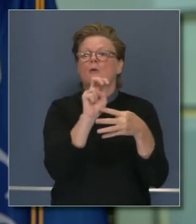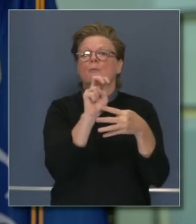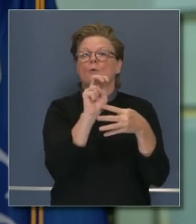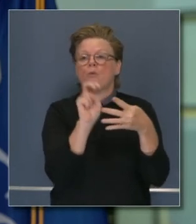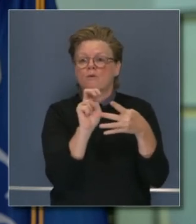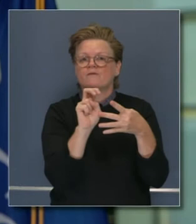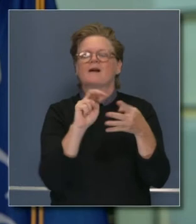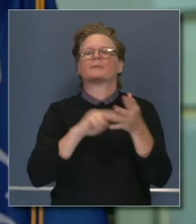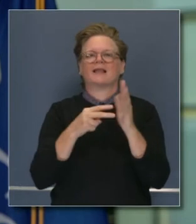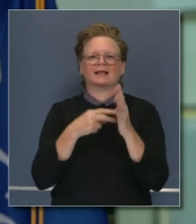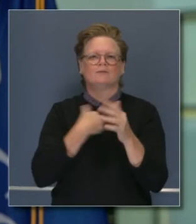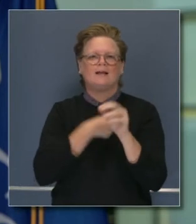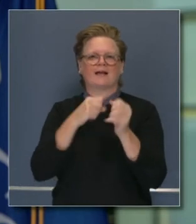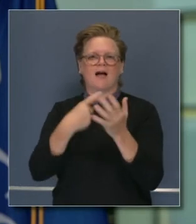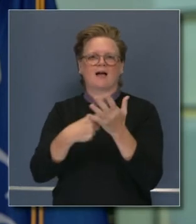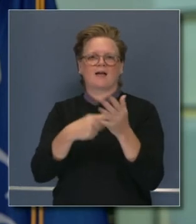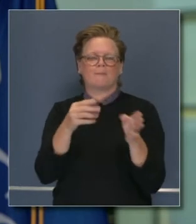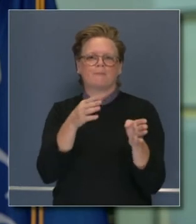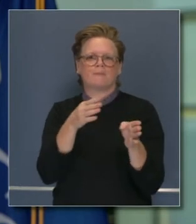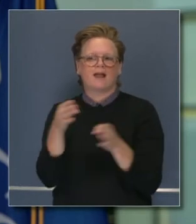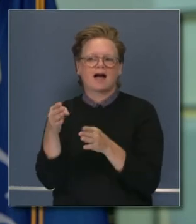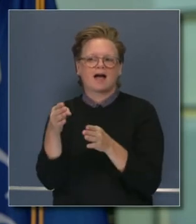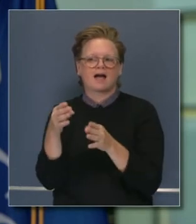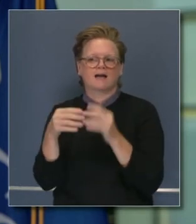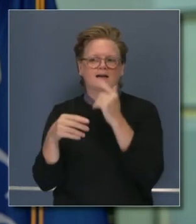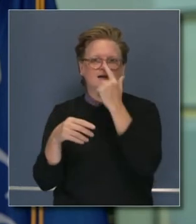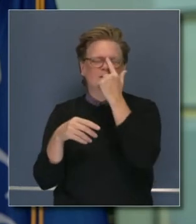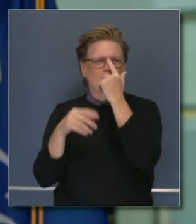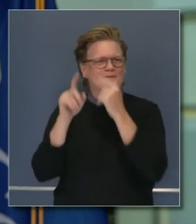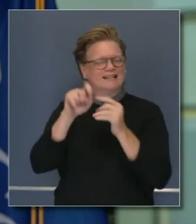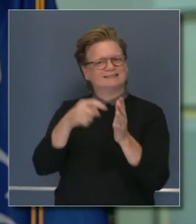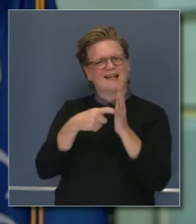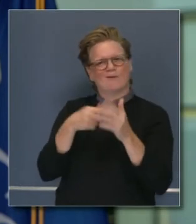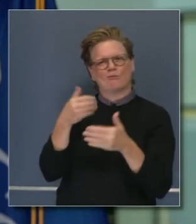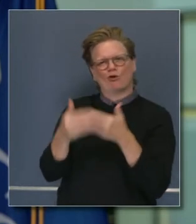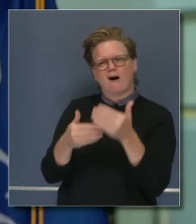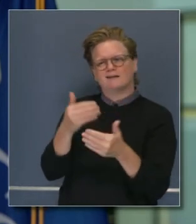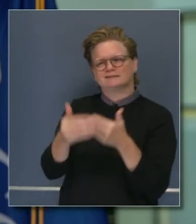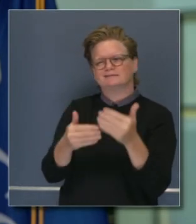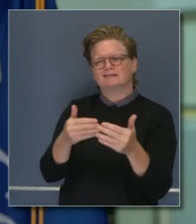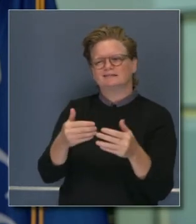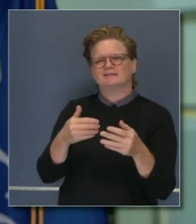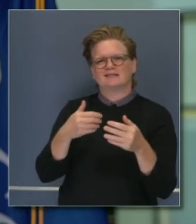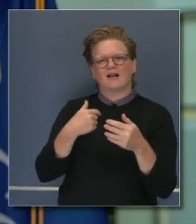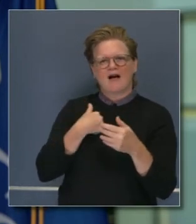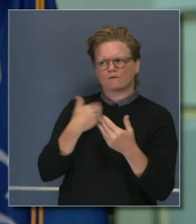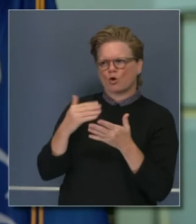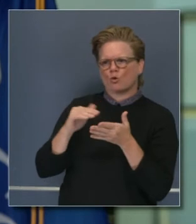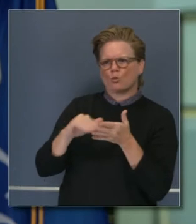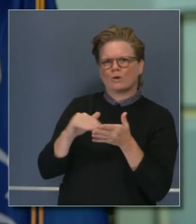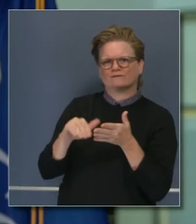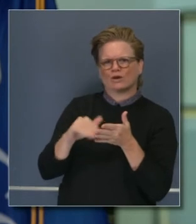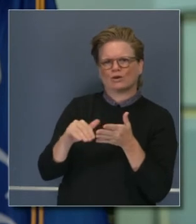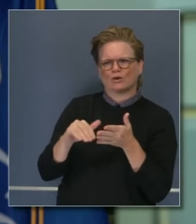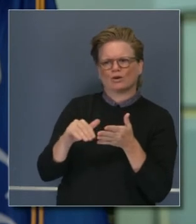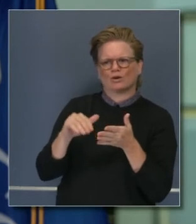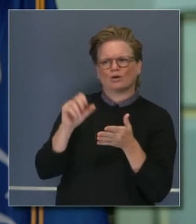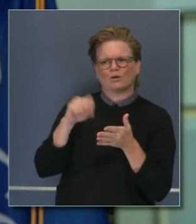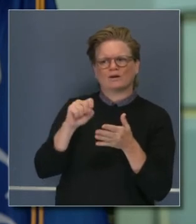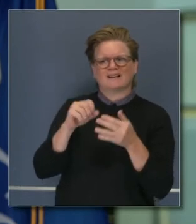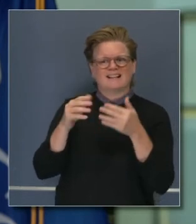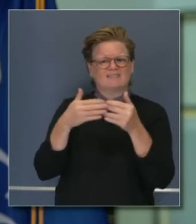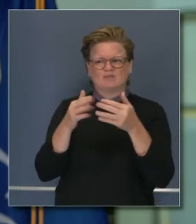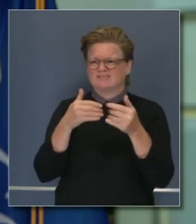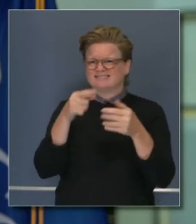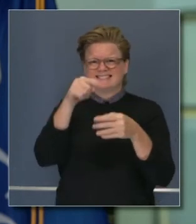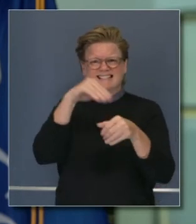de educación en persona que se puede hacer a través del proceso de descargo. Los condados tienen esto disponible a